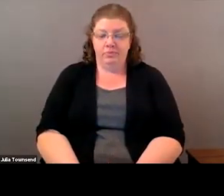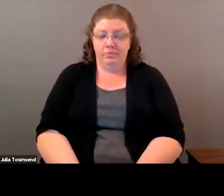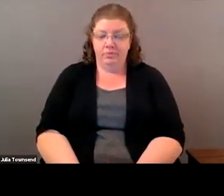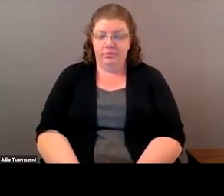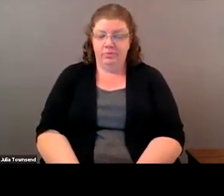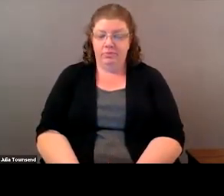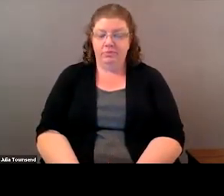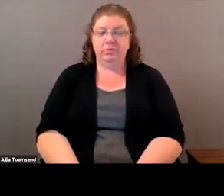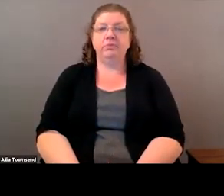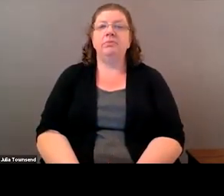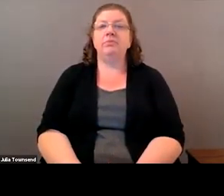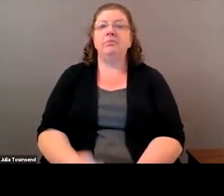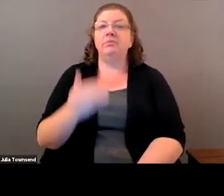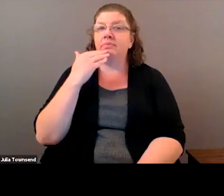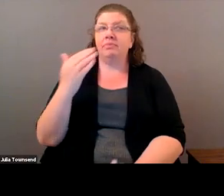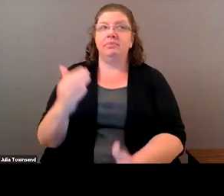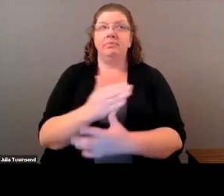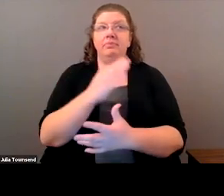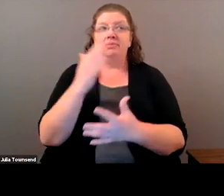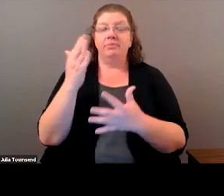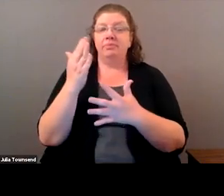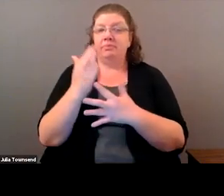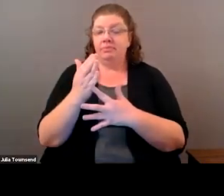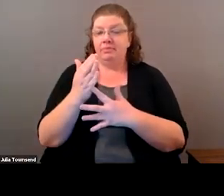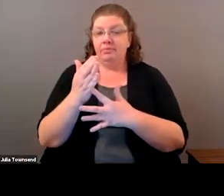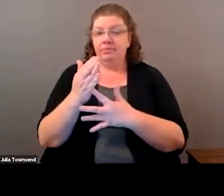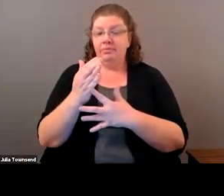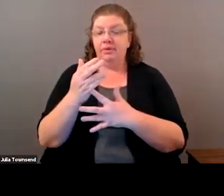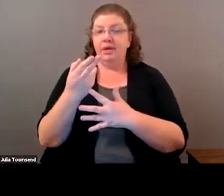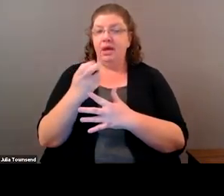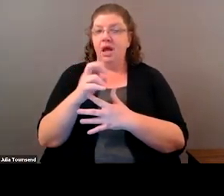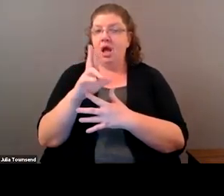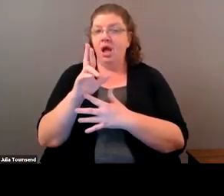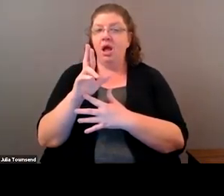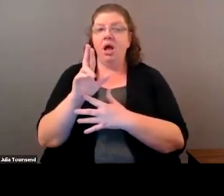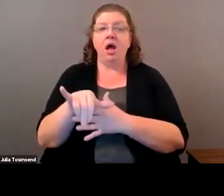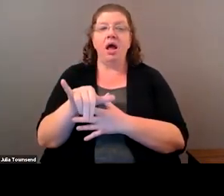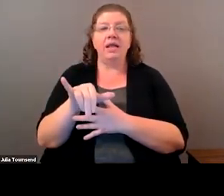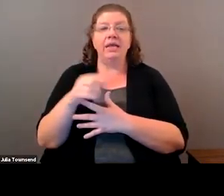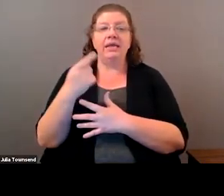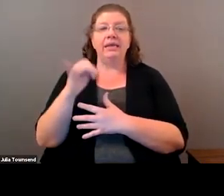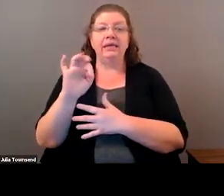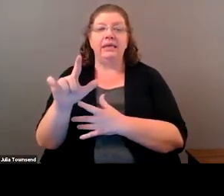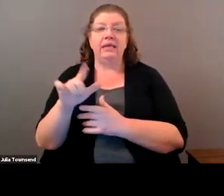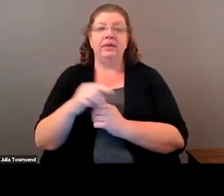de eso gracias la siguiente persona es el vídeo